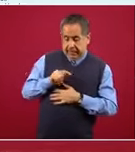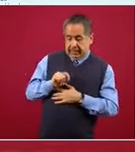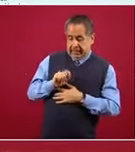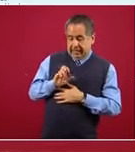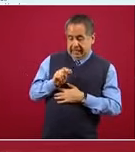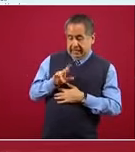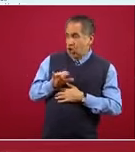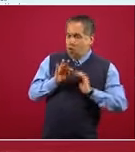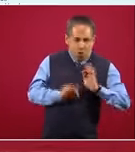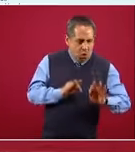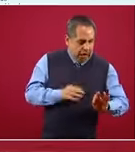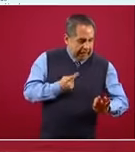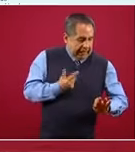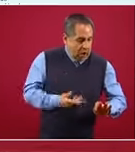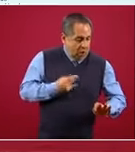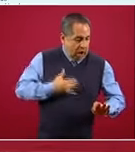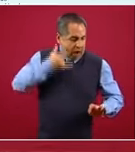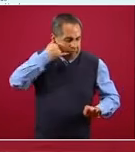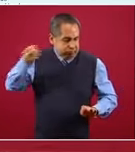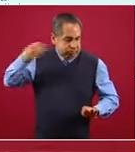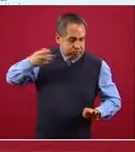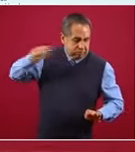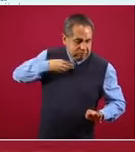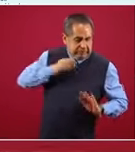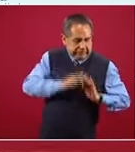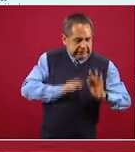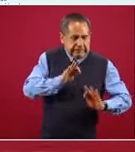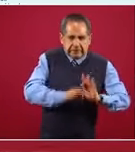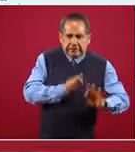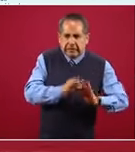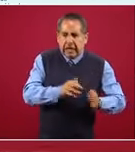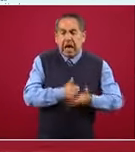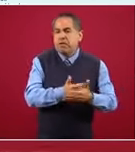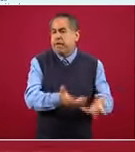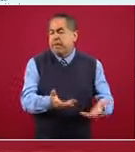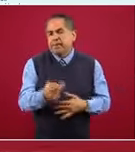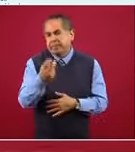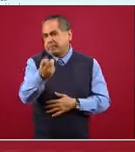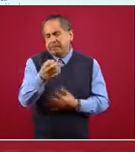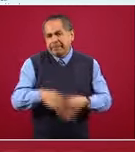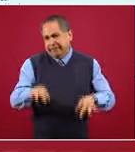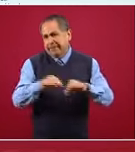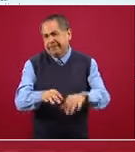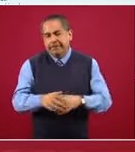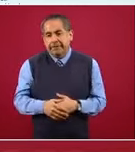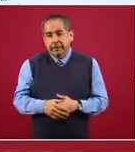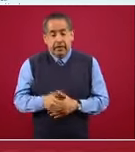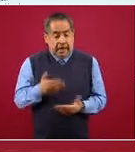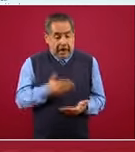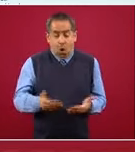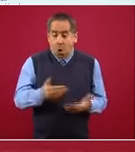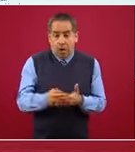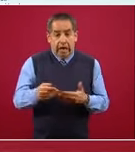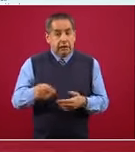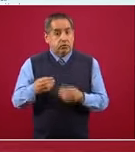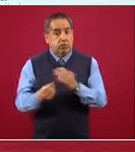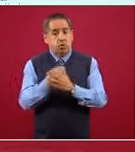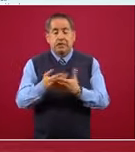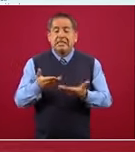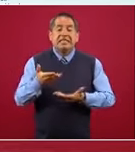que está atendiendo. Integra, aparte de todo esto, el sistema de atención médica de urgencias ahora integra y